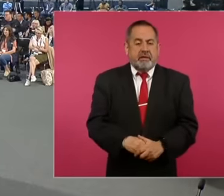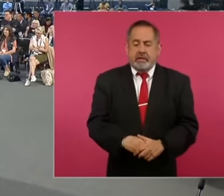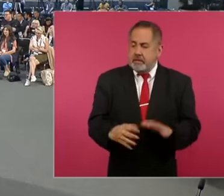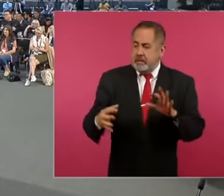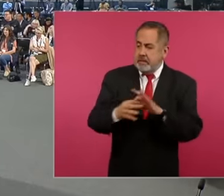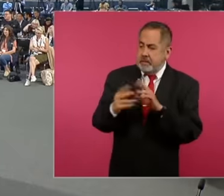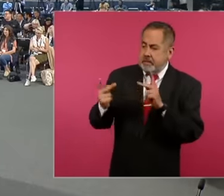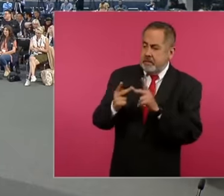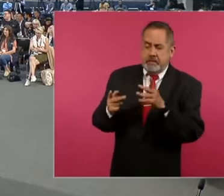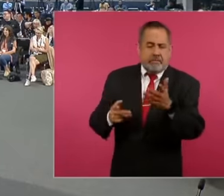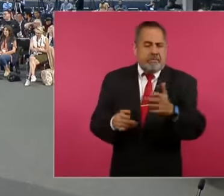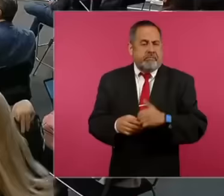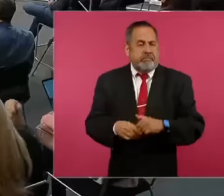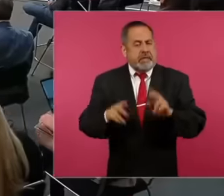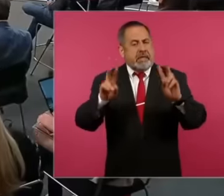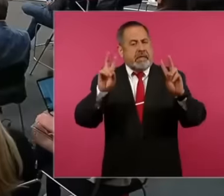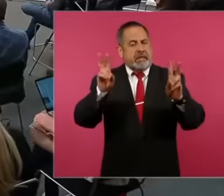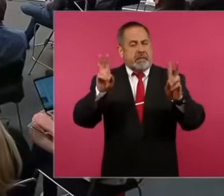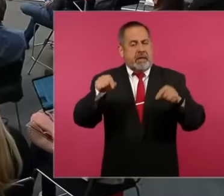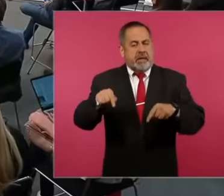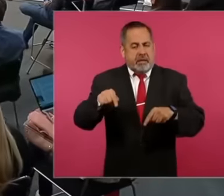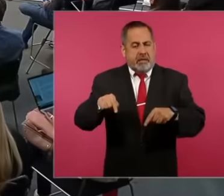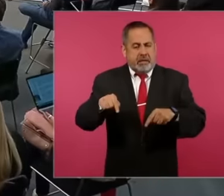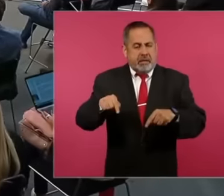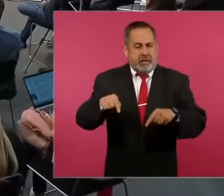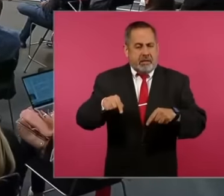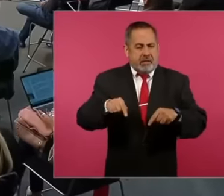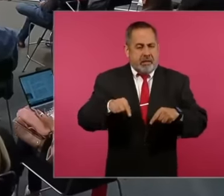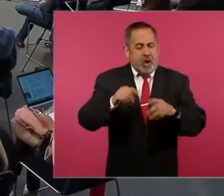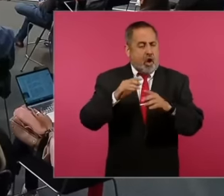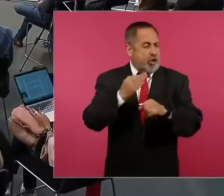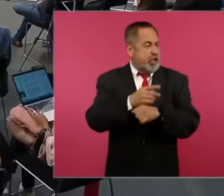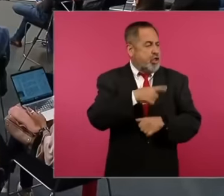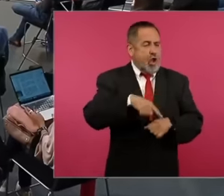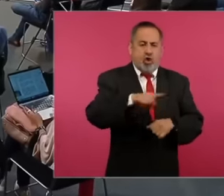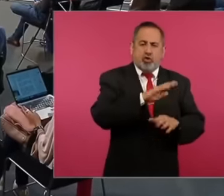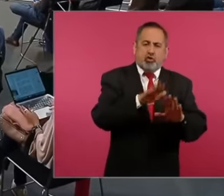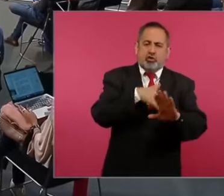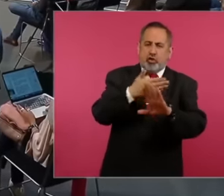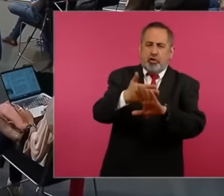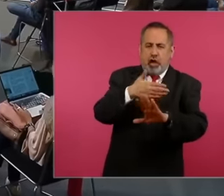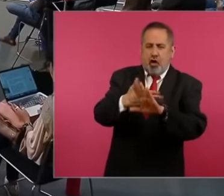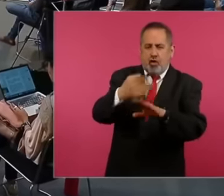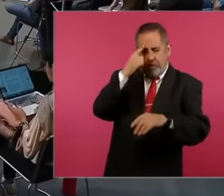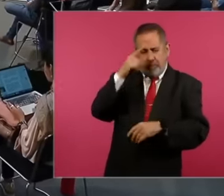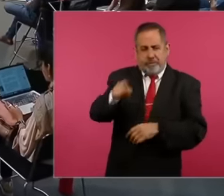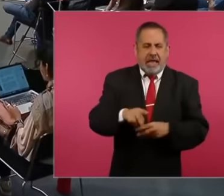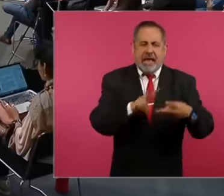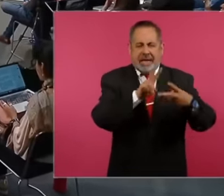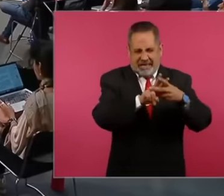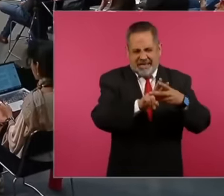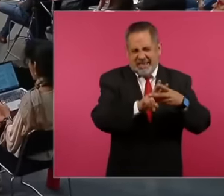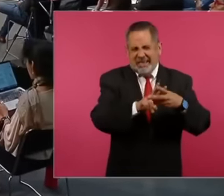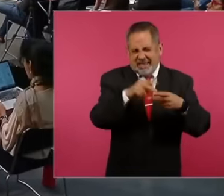coincidente esto porque pues es un tema, ahorita los ataques contra usted, el hashtag,